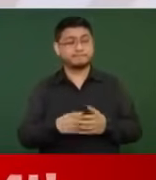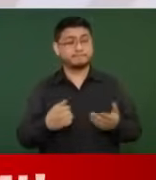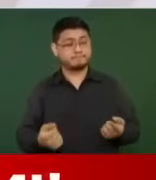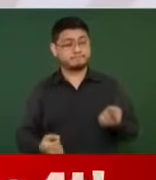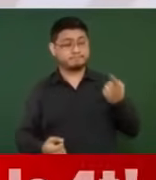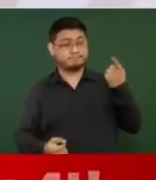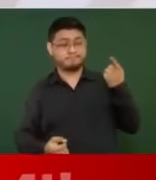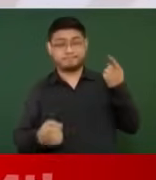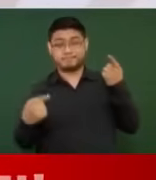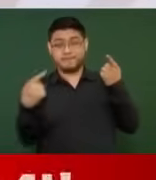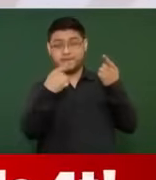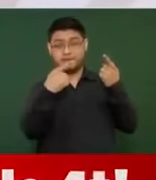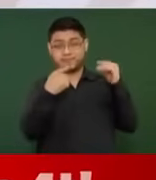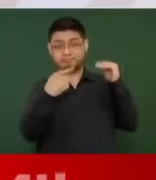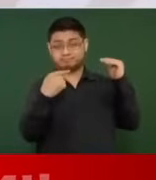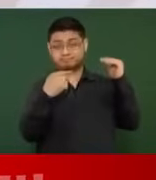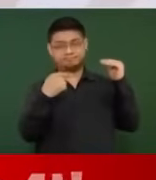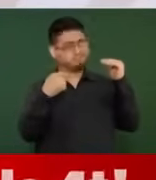los de abajo,